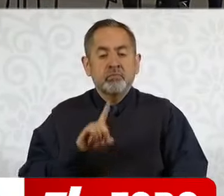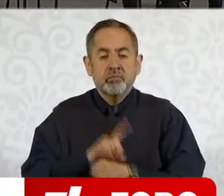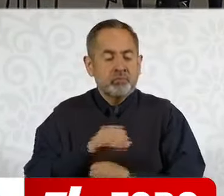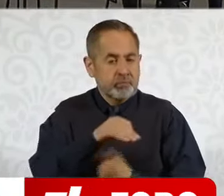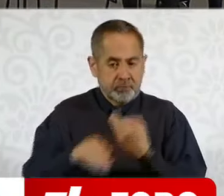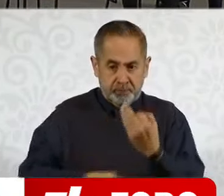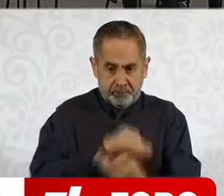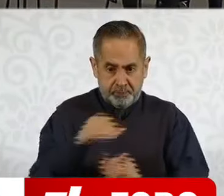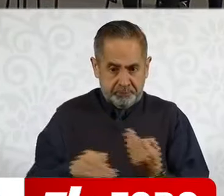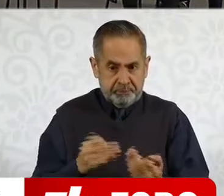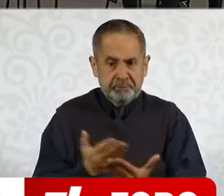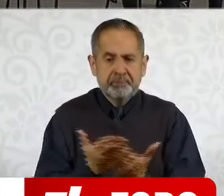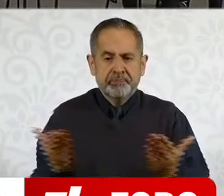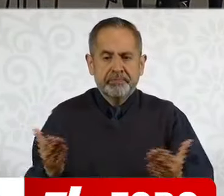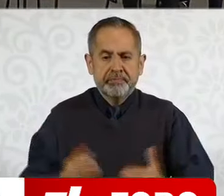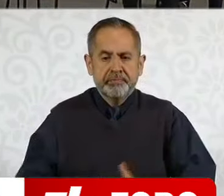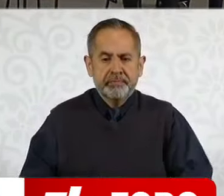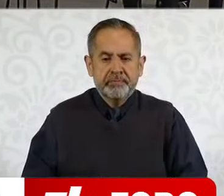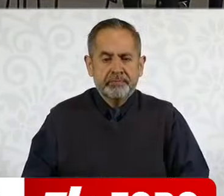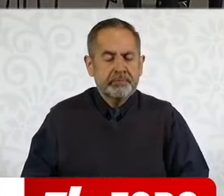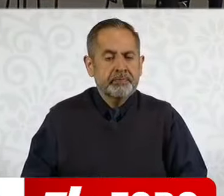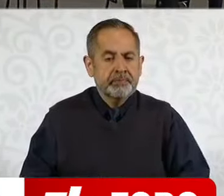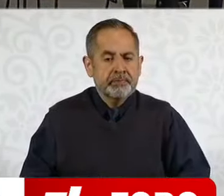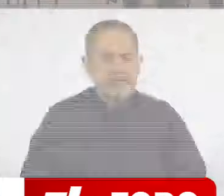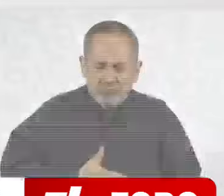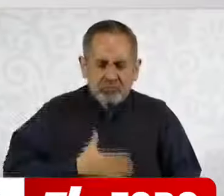2 de octubre de 1968.